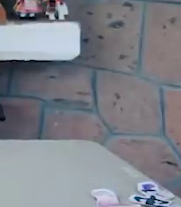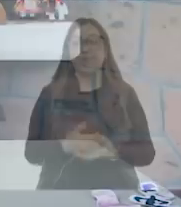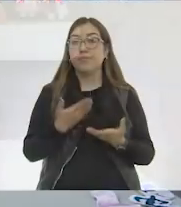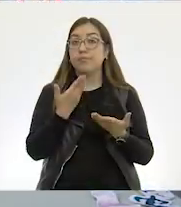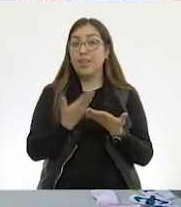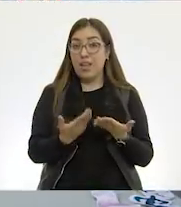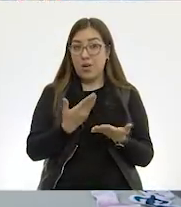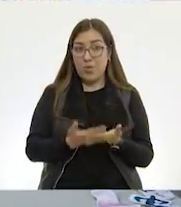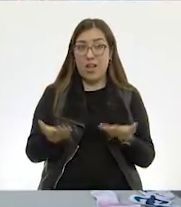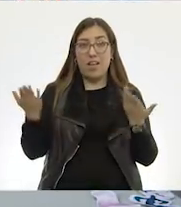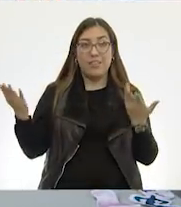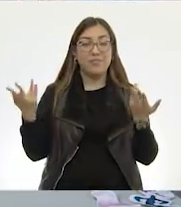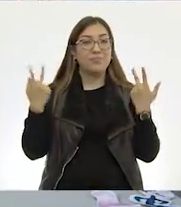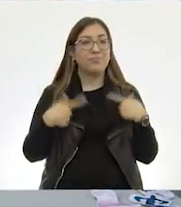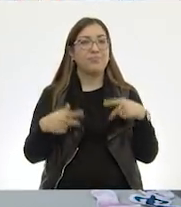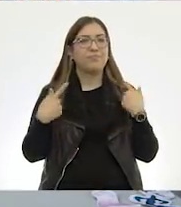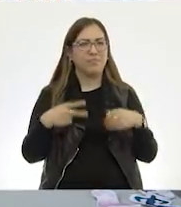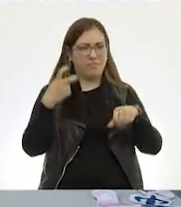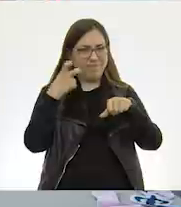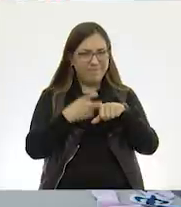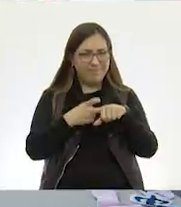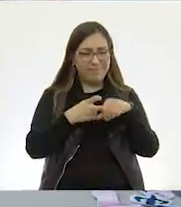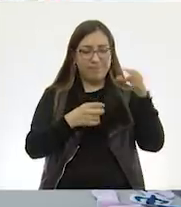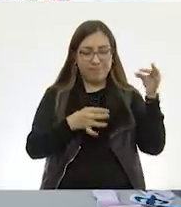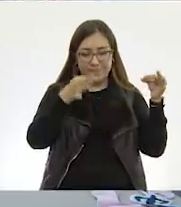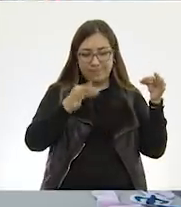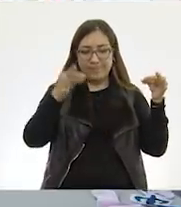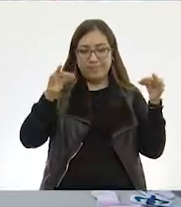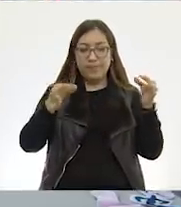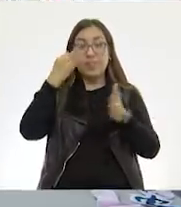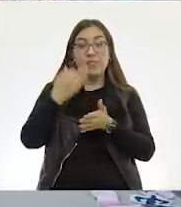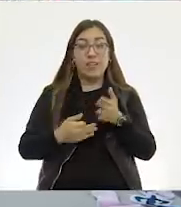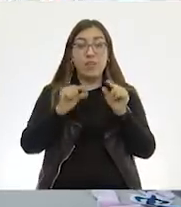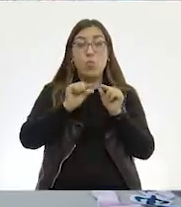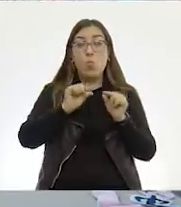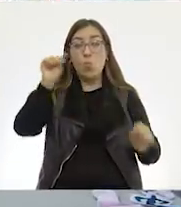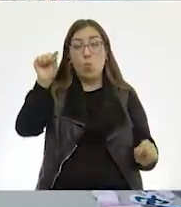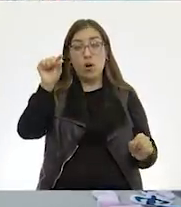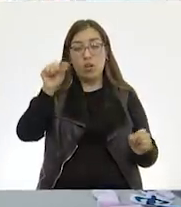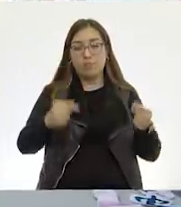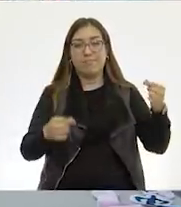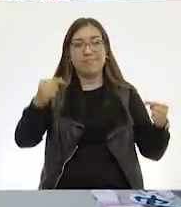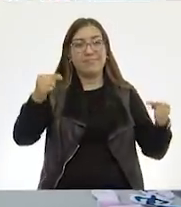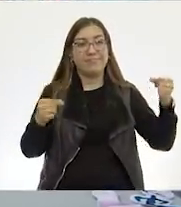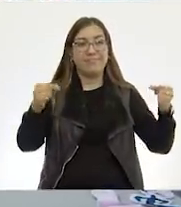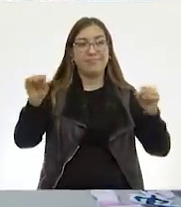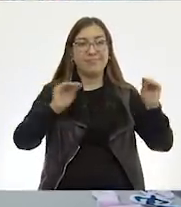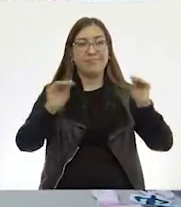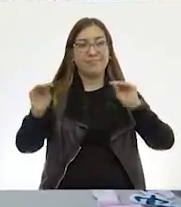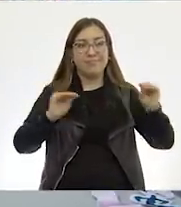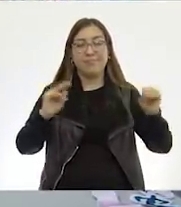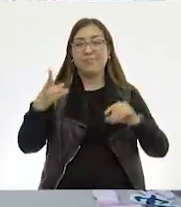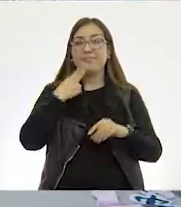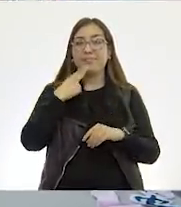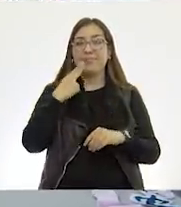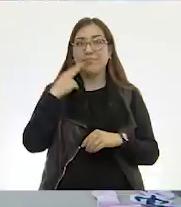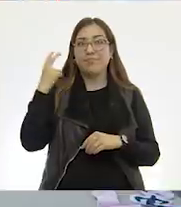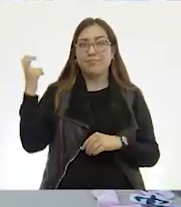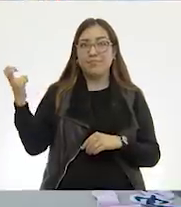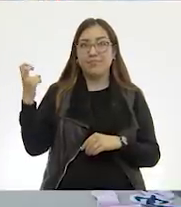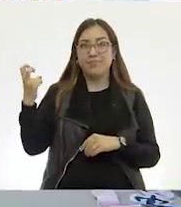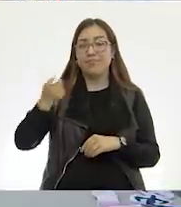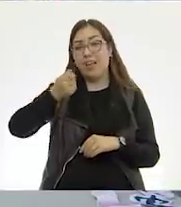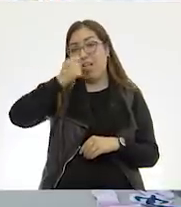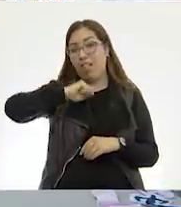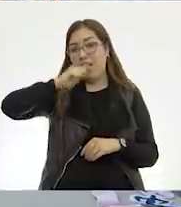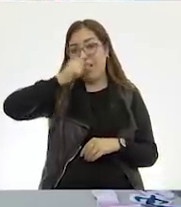Ahora mis personajes ya están rígidos. Solo necesitan una varilla para poderlos manipular. Y para eso voy a utilizar mi palito